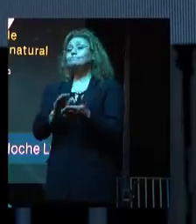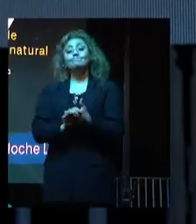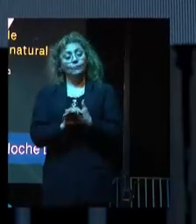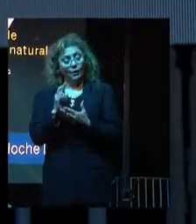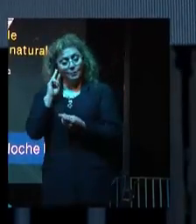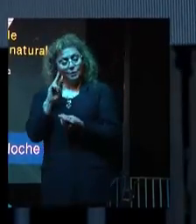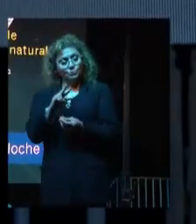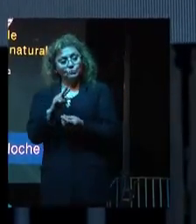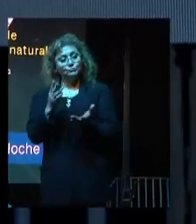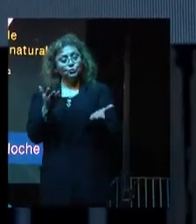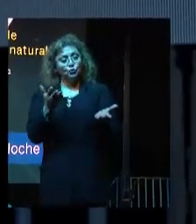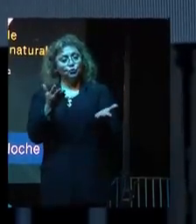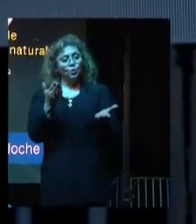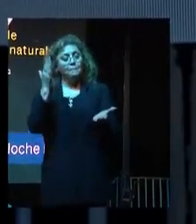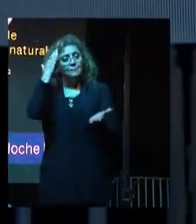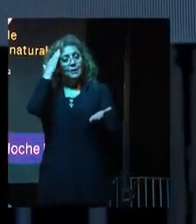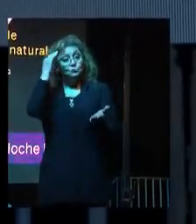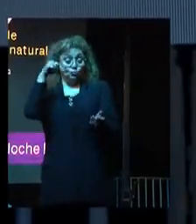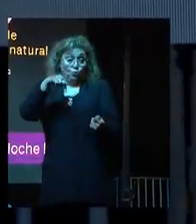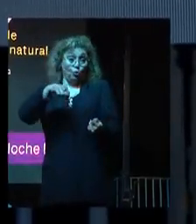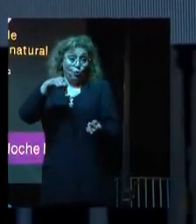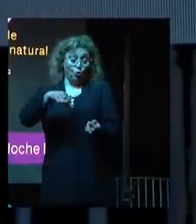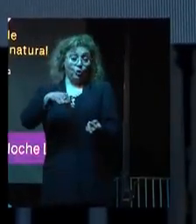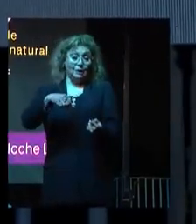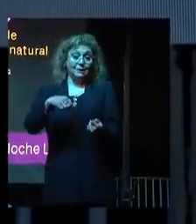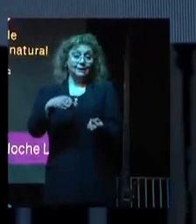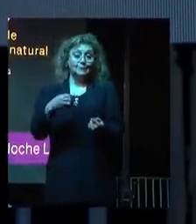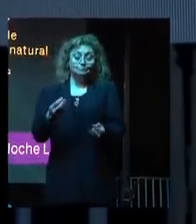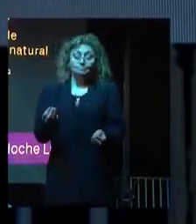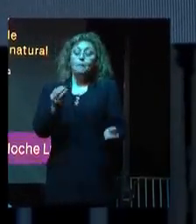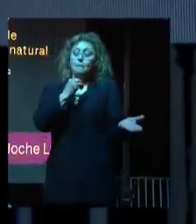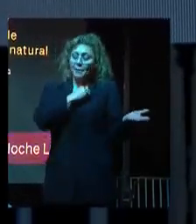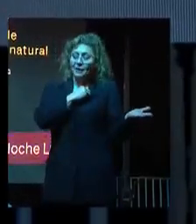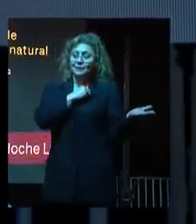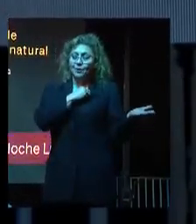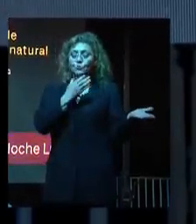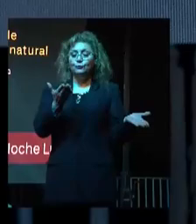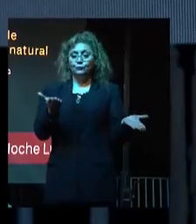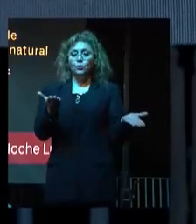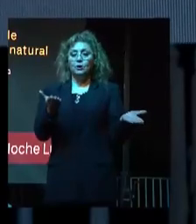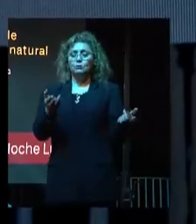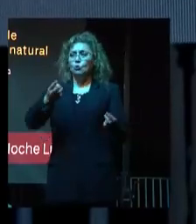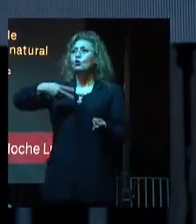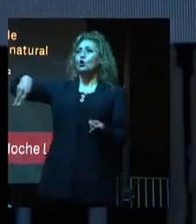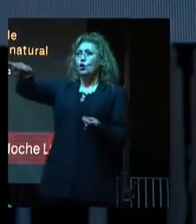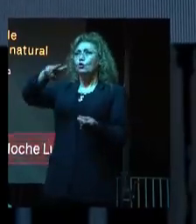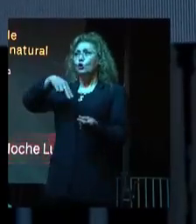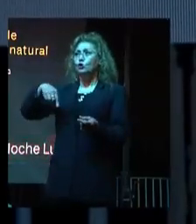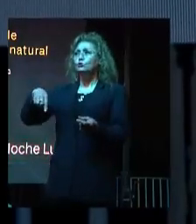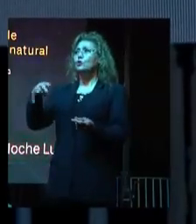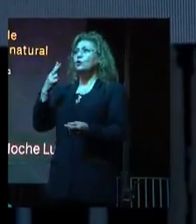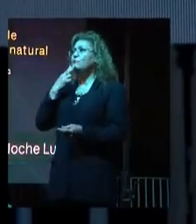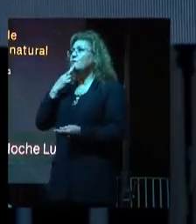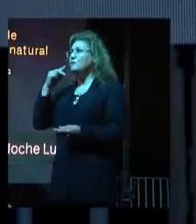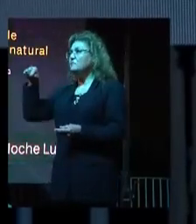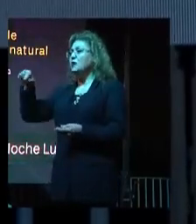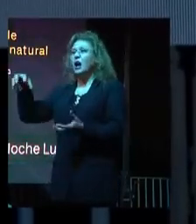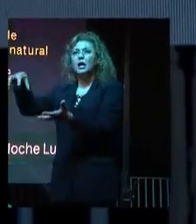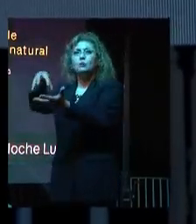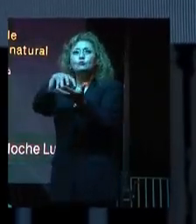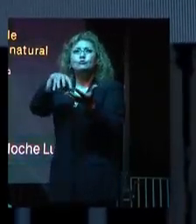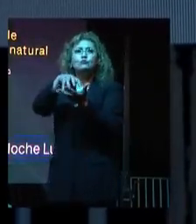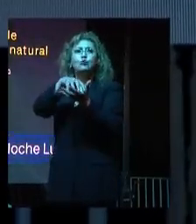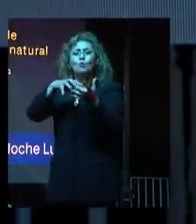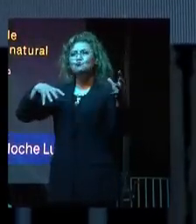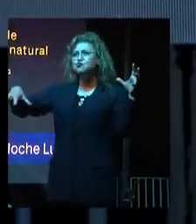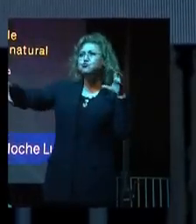Mira, yo creo que hoy día, desgraciadamente, nosotros que habitamos en esta ciudad bastante grande y